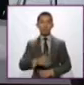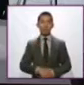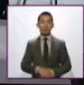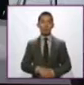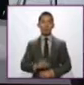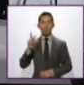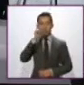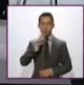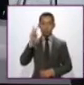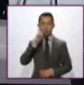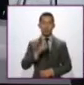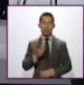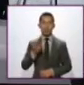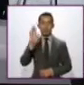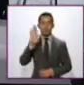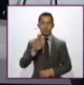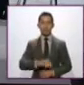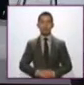Mauricio Curi.